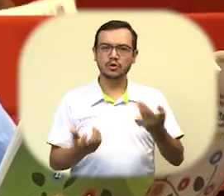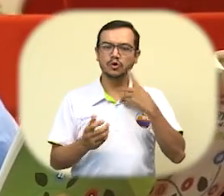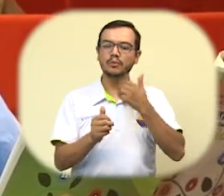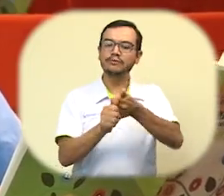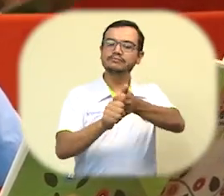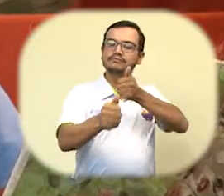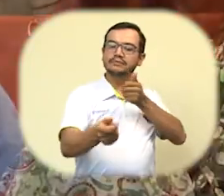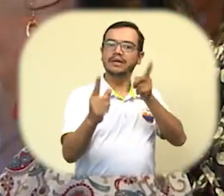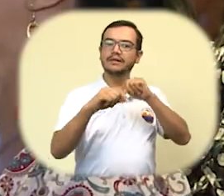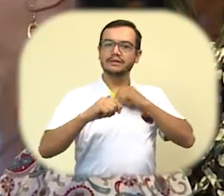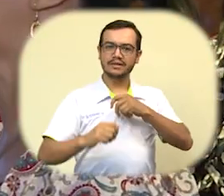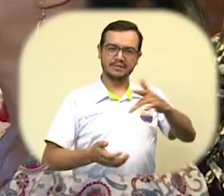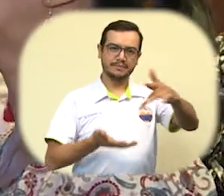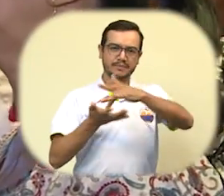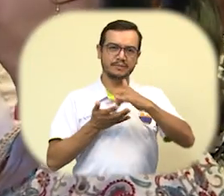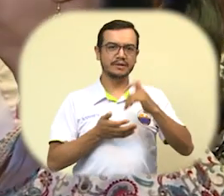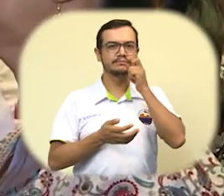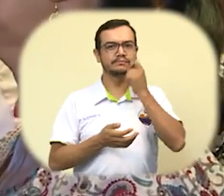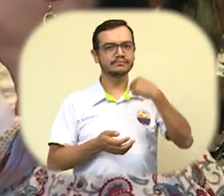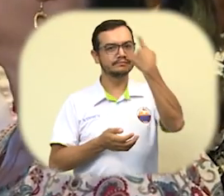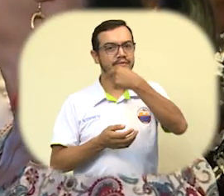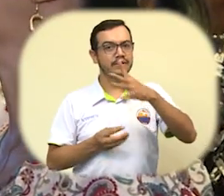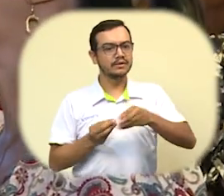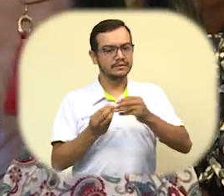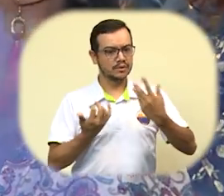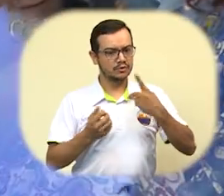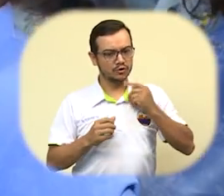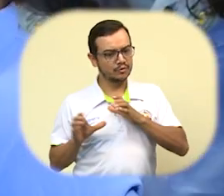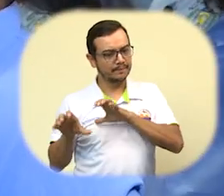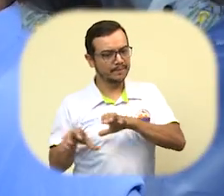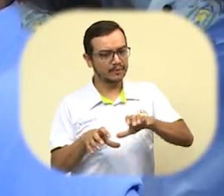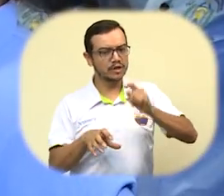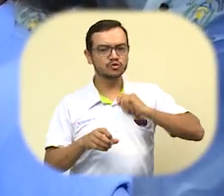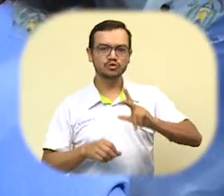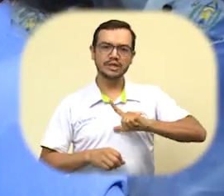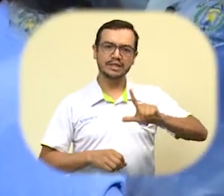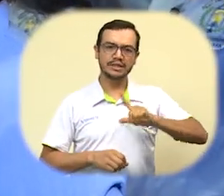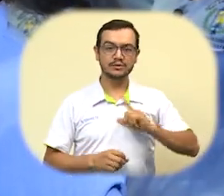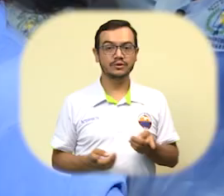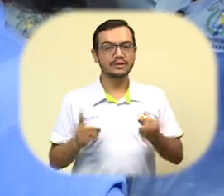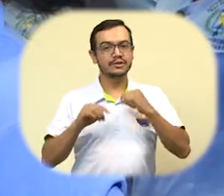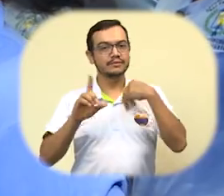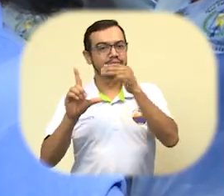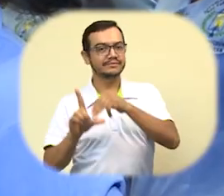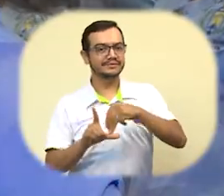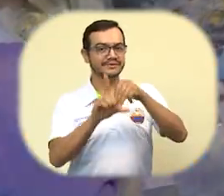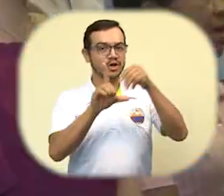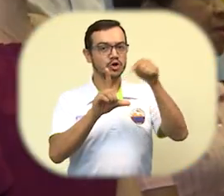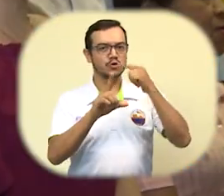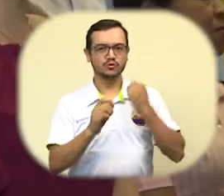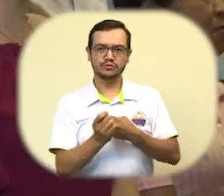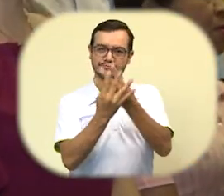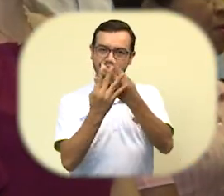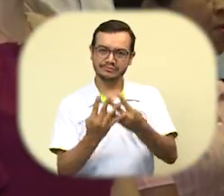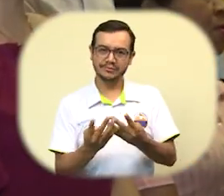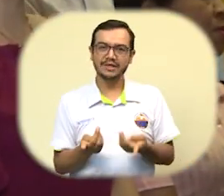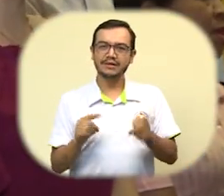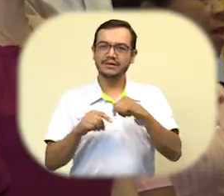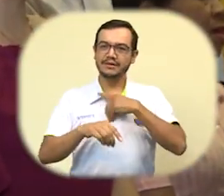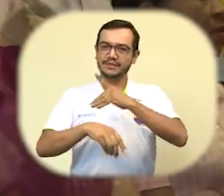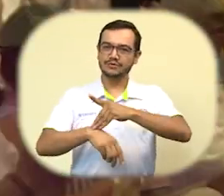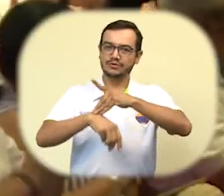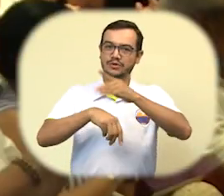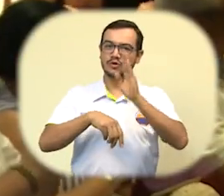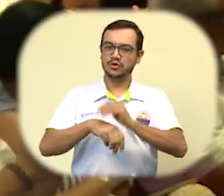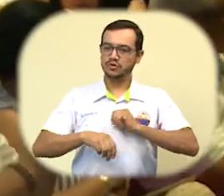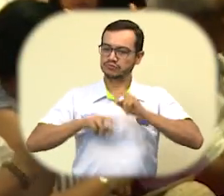y a distancia, así como la especialización en Dirección y Liderazgo en Organizaciones Educativas, la Maestría en Enseñanza de las Matemáticas y el